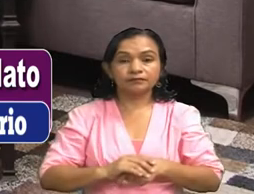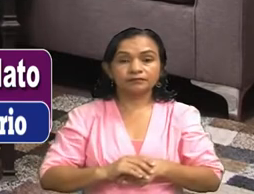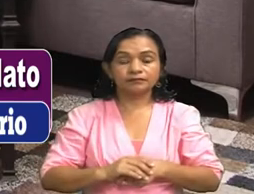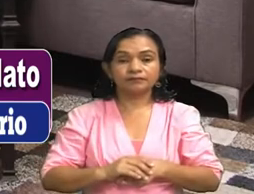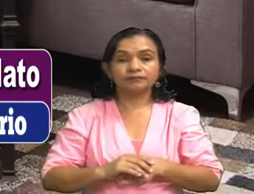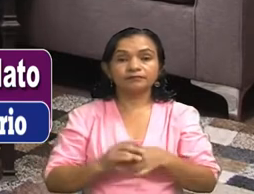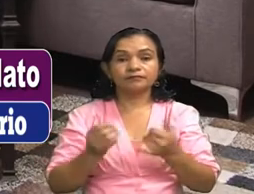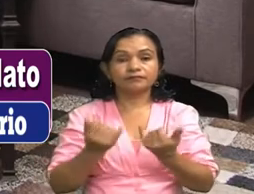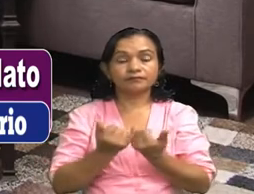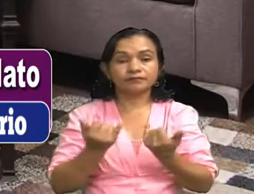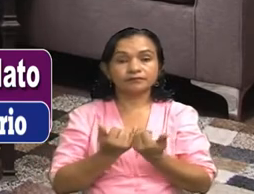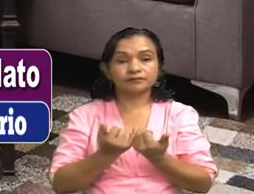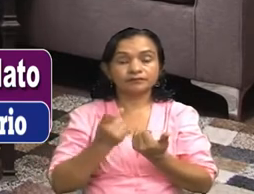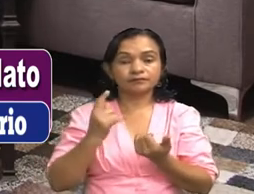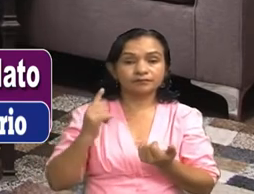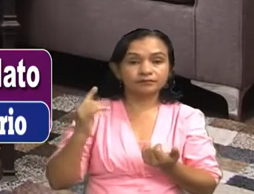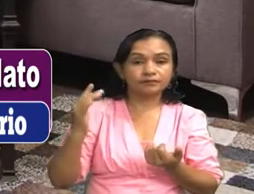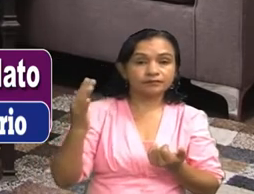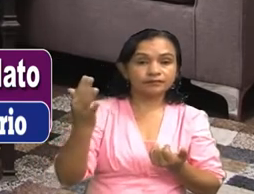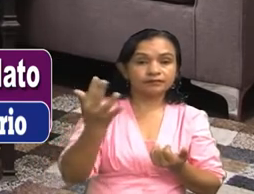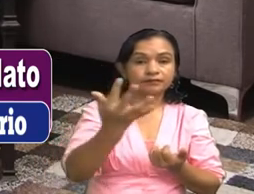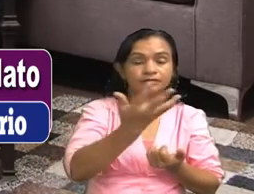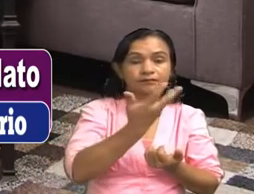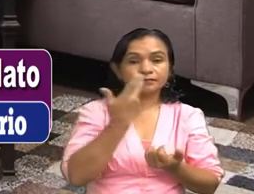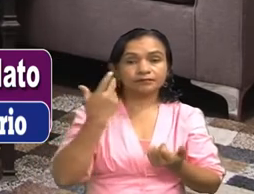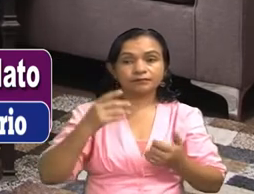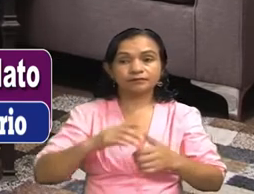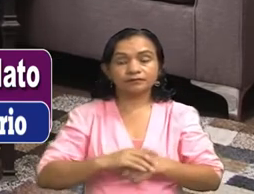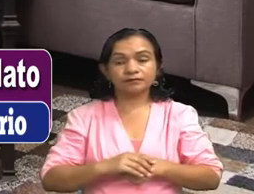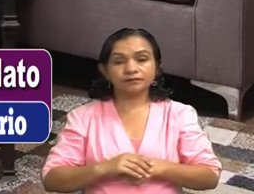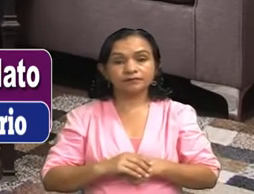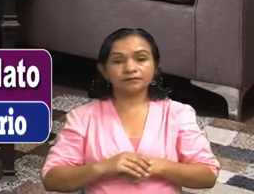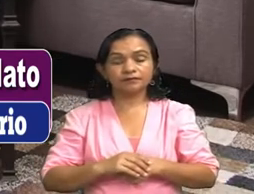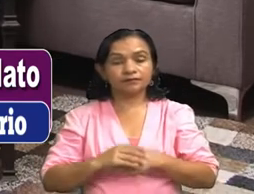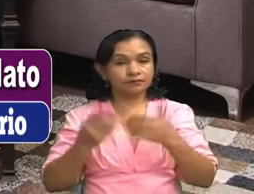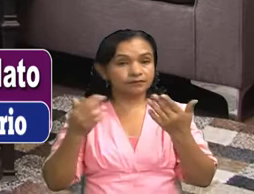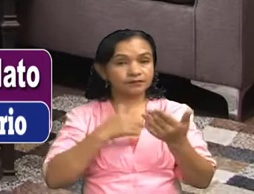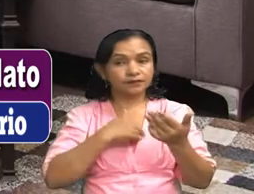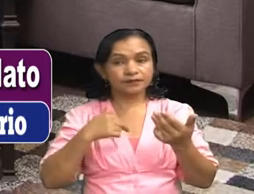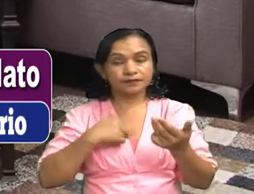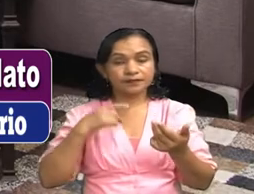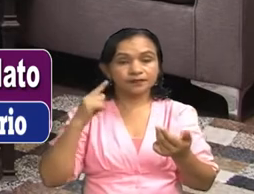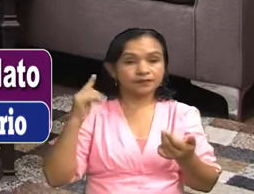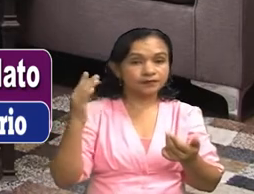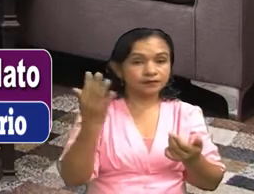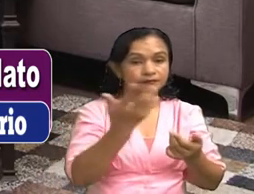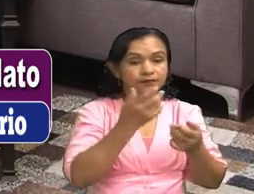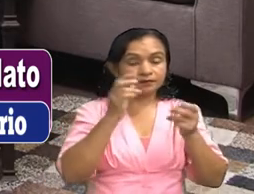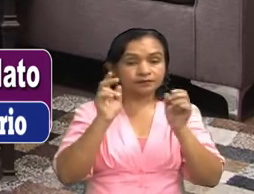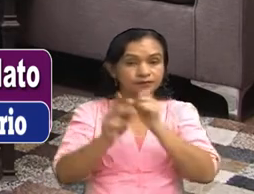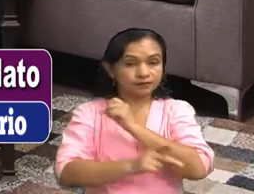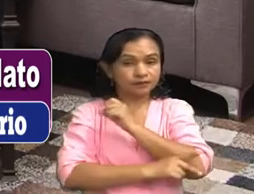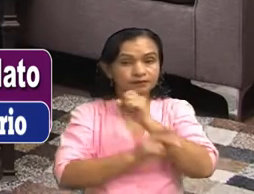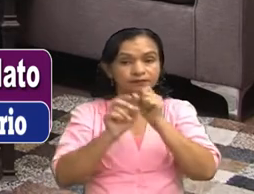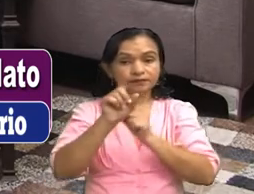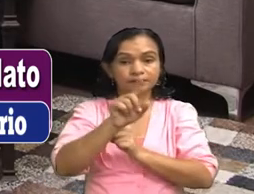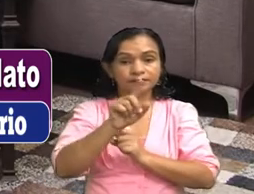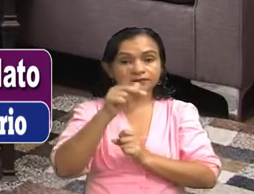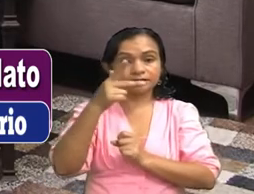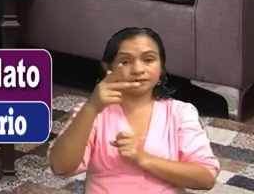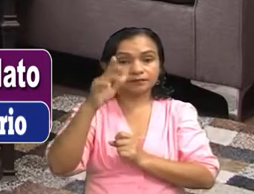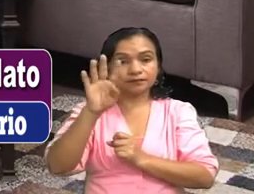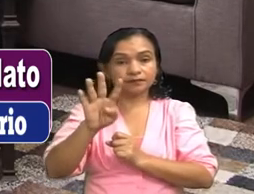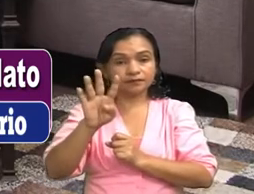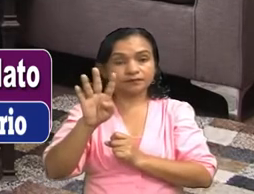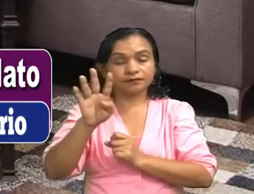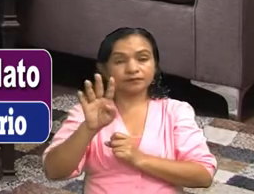la certificación durante todo el tiempo, pues, ¿verdad? Porque es un avance que no todo país lo logra. De 184